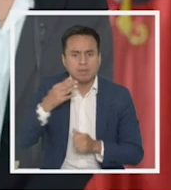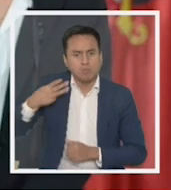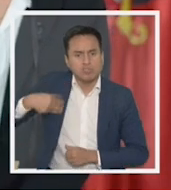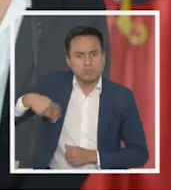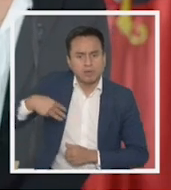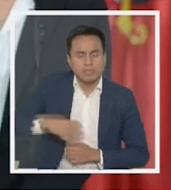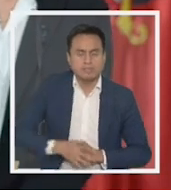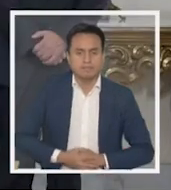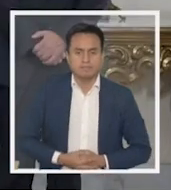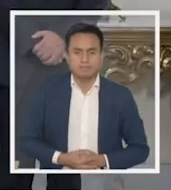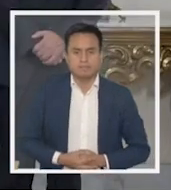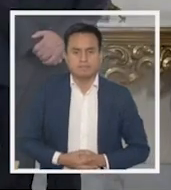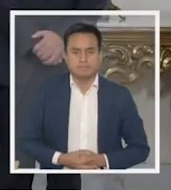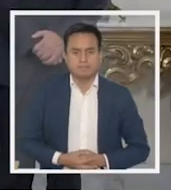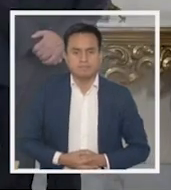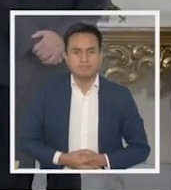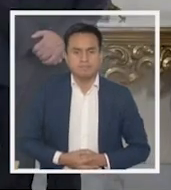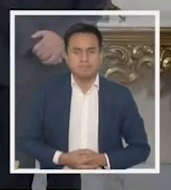Por estos días